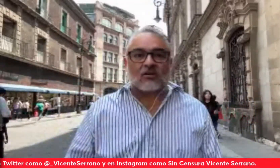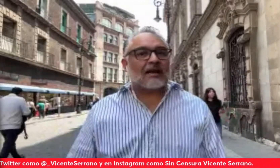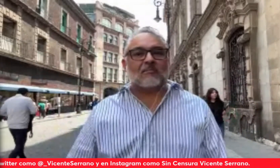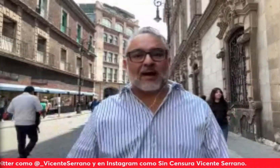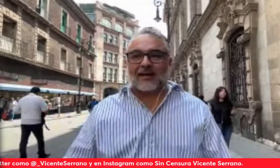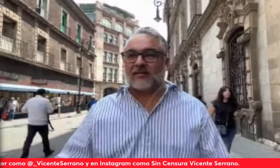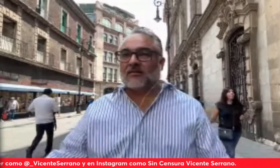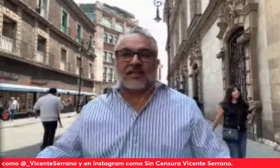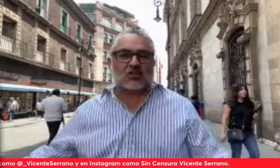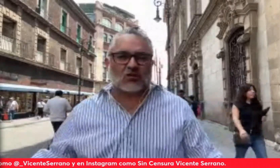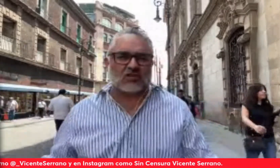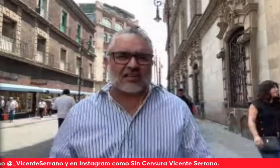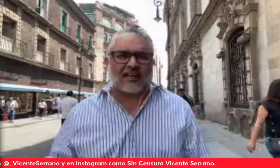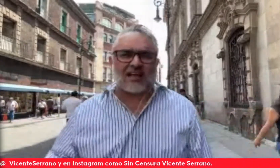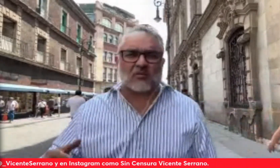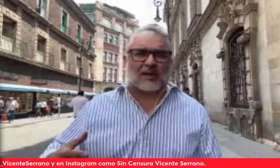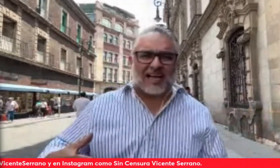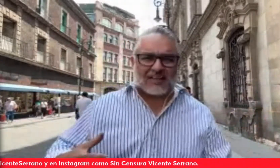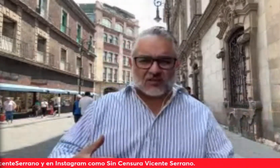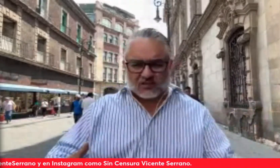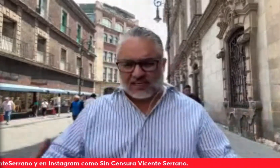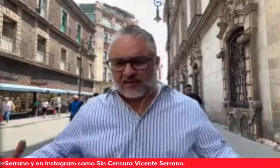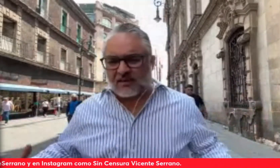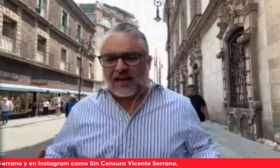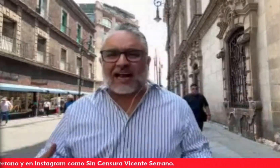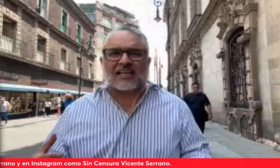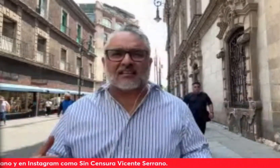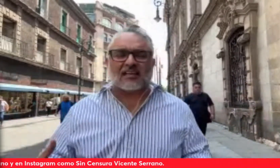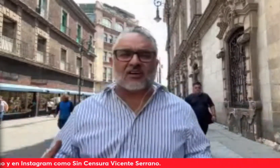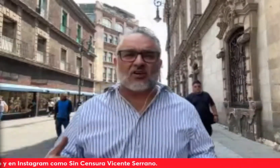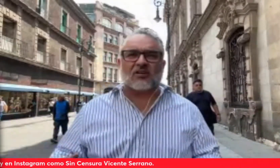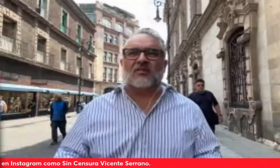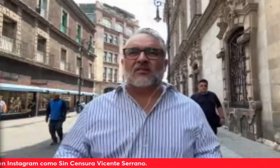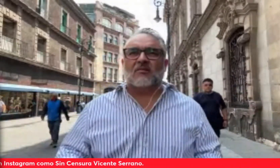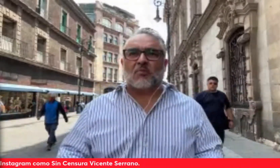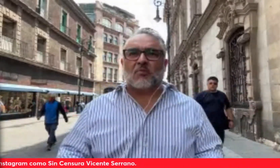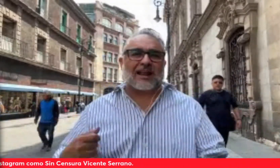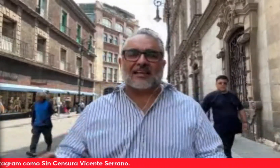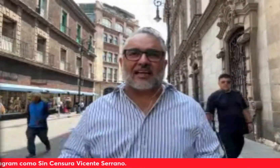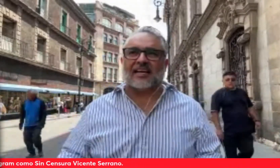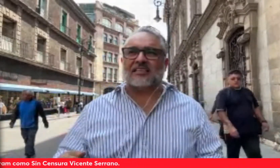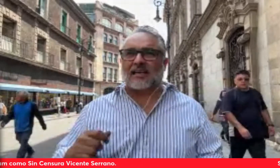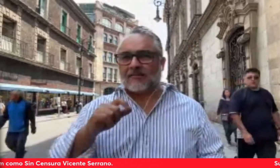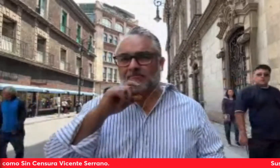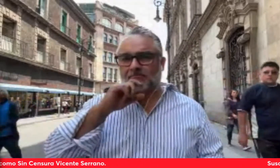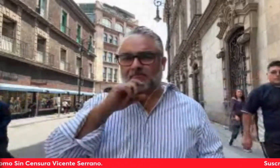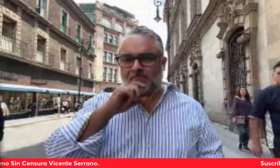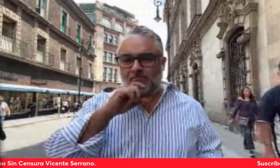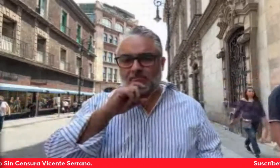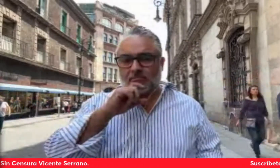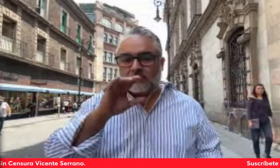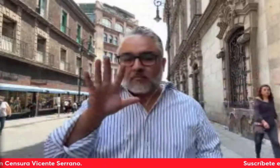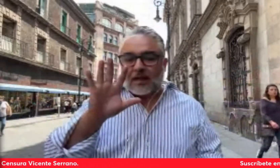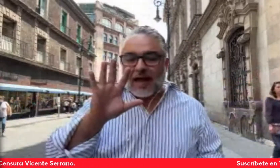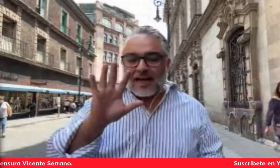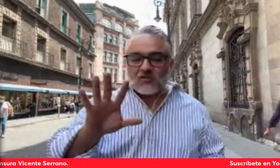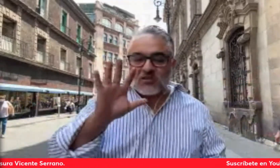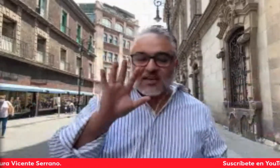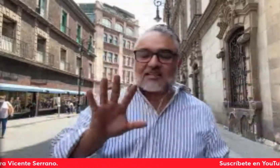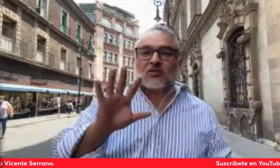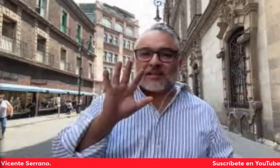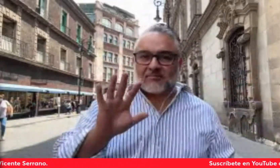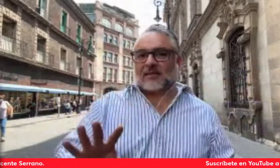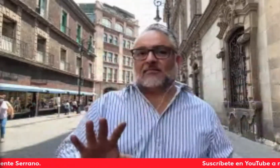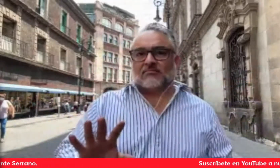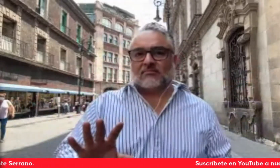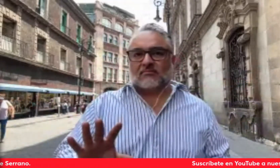camino, el PAN desconcertado, peleándose al interior de dirigencia. Hay un